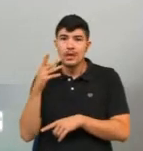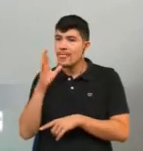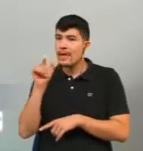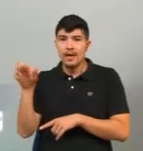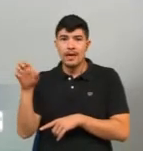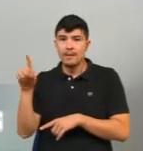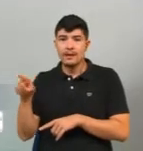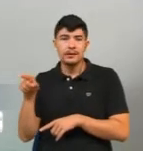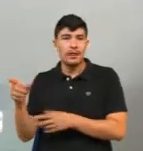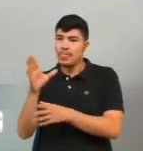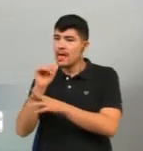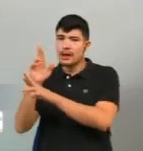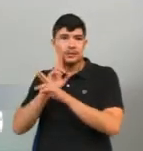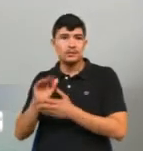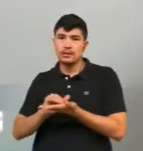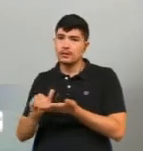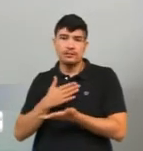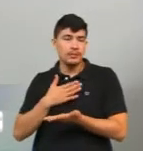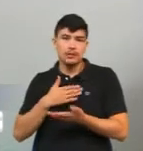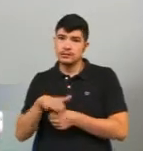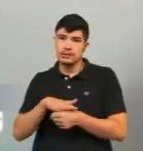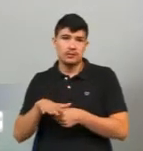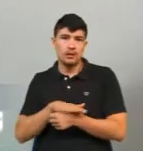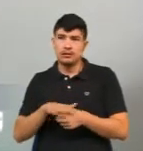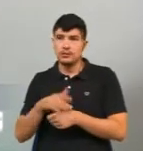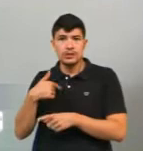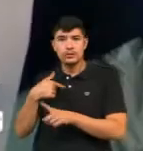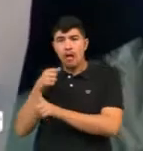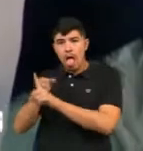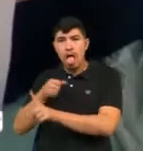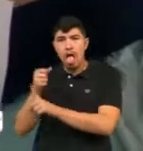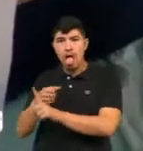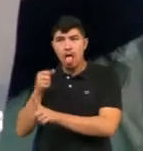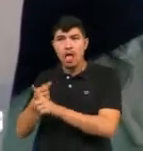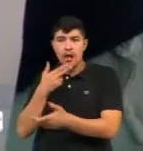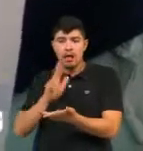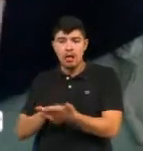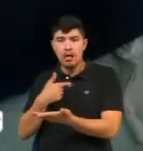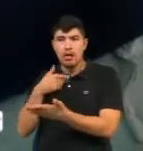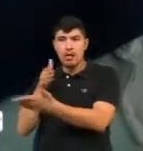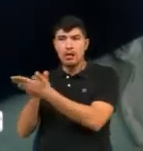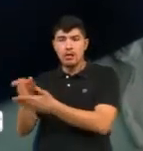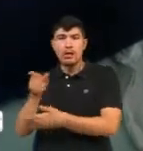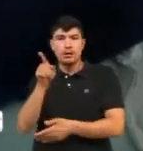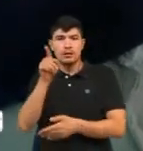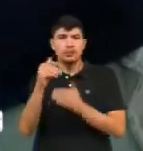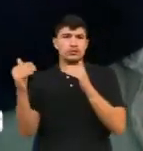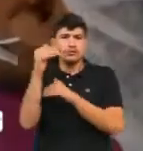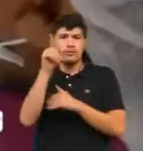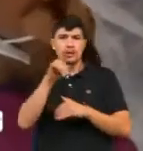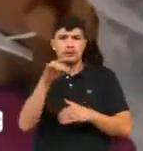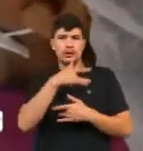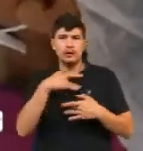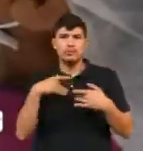EPS no ha resuelto mi situación, pese a las querellas que he instalado en Supersalud,